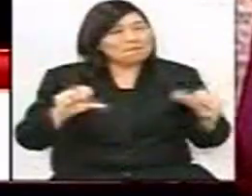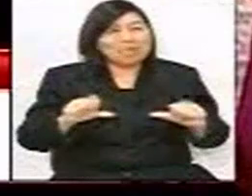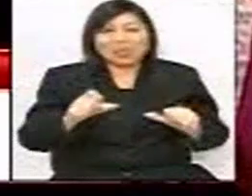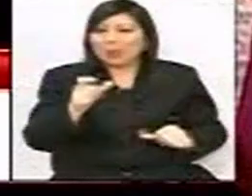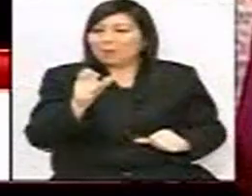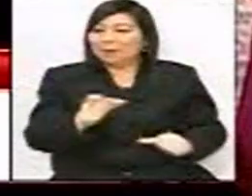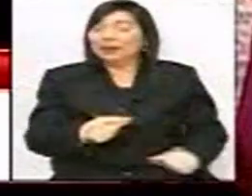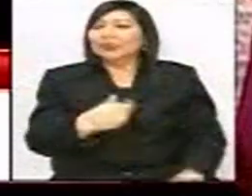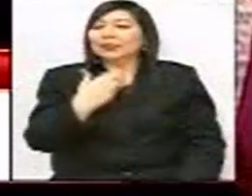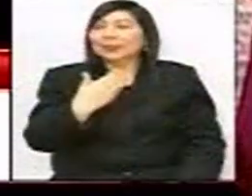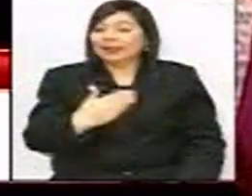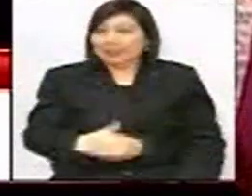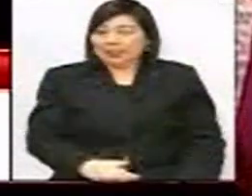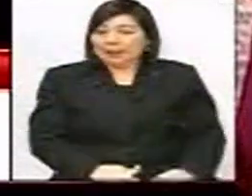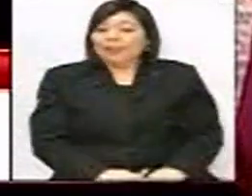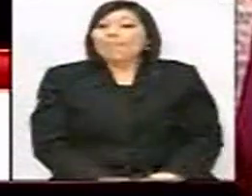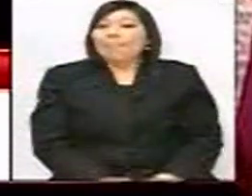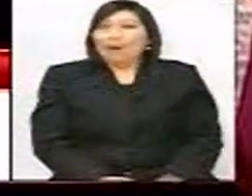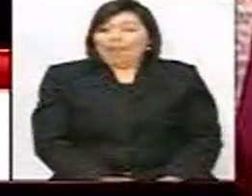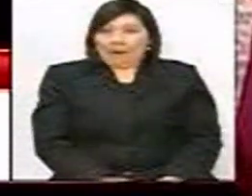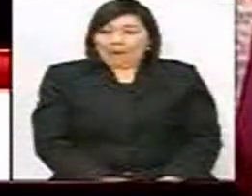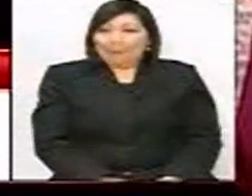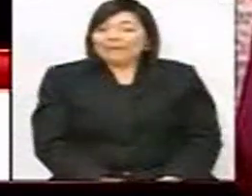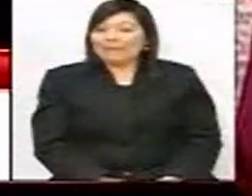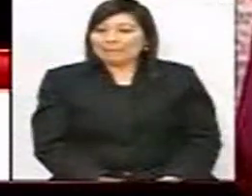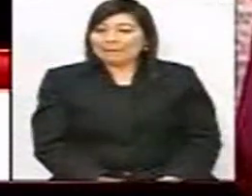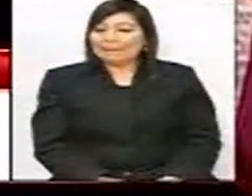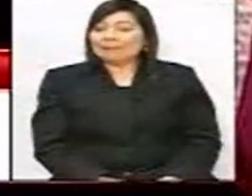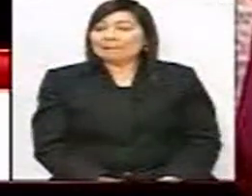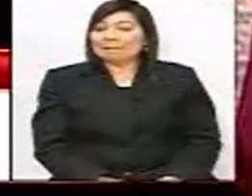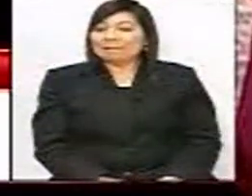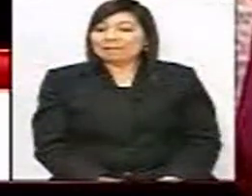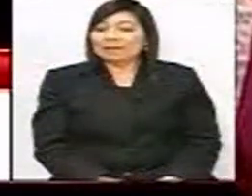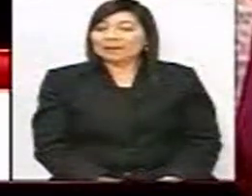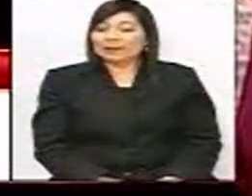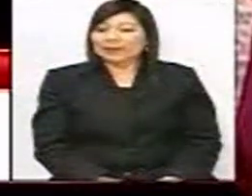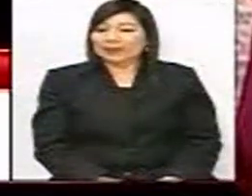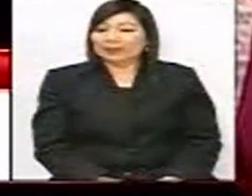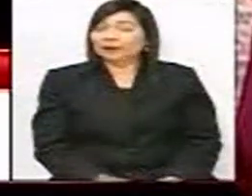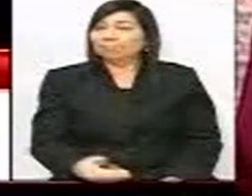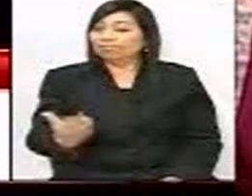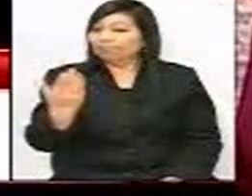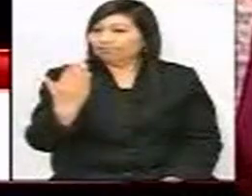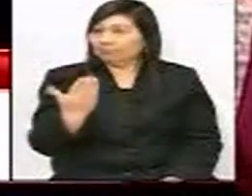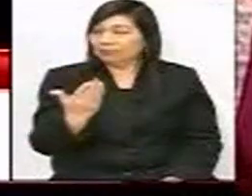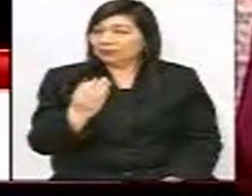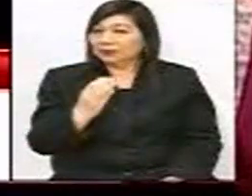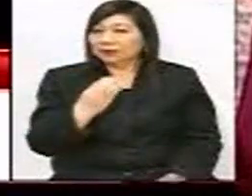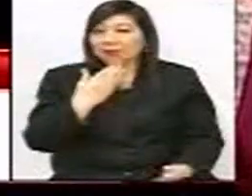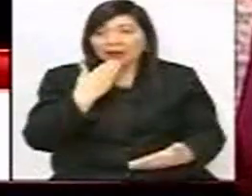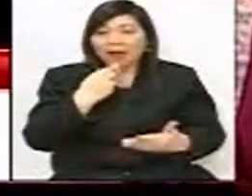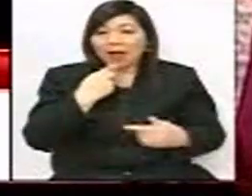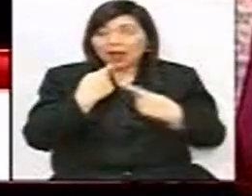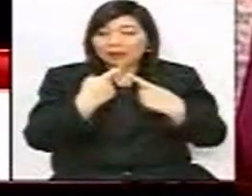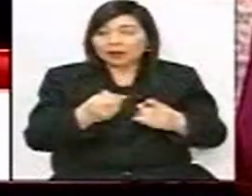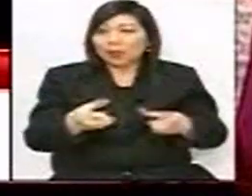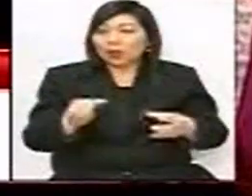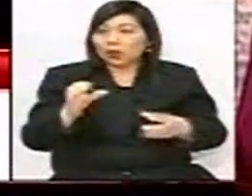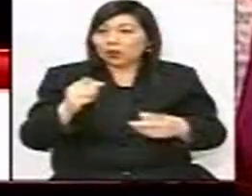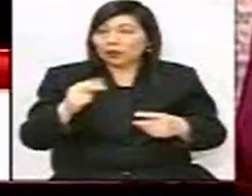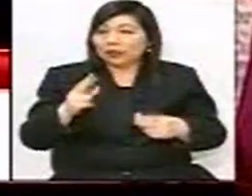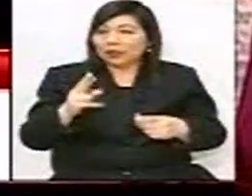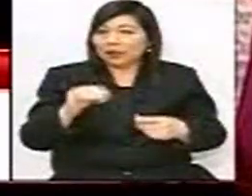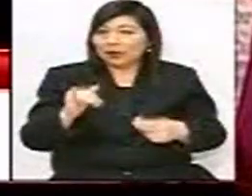los ciudadanos. Le agradezco mucho, congresista Castro. Congresista Castro, si me permite, hemos recibido un comunicado de la